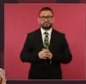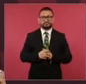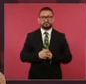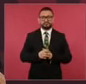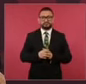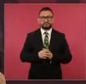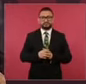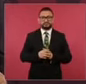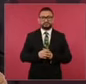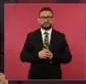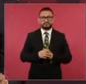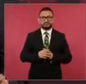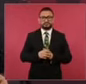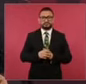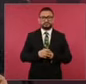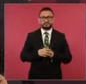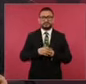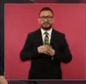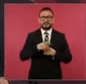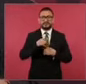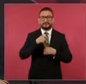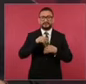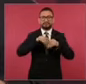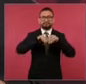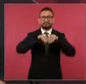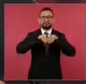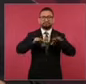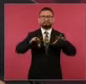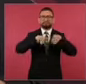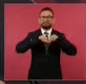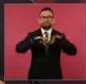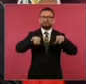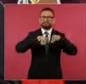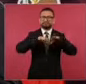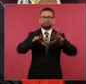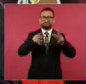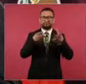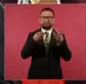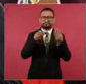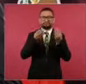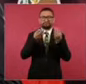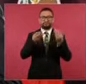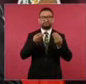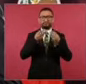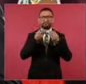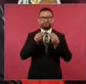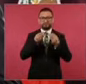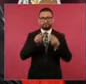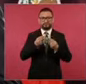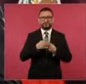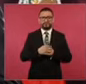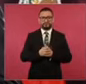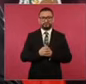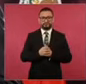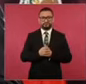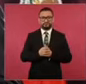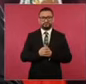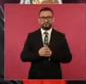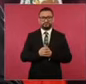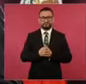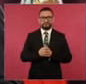llenar las redes sociales, ¿no?, de